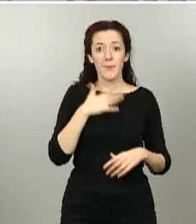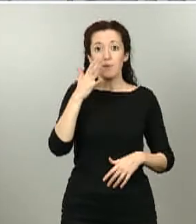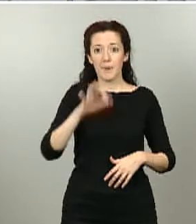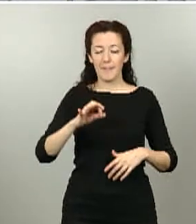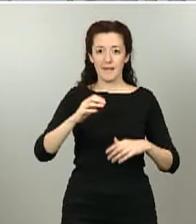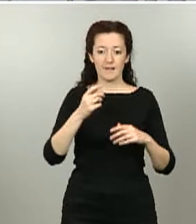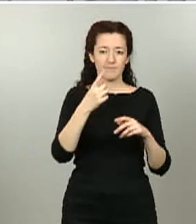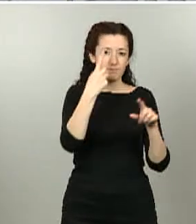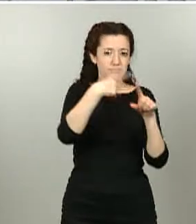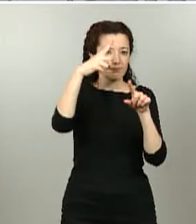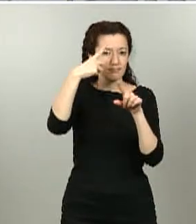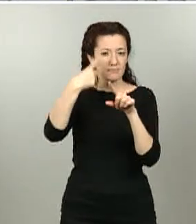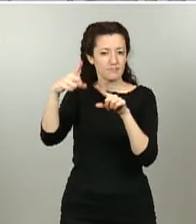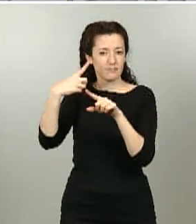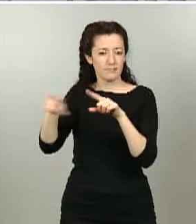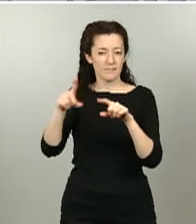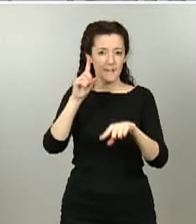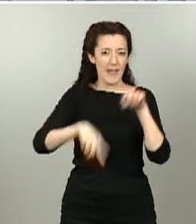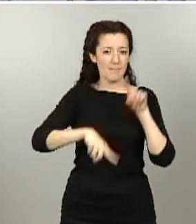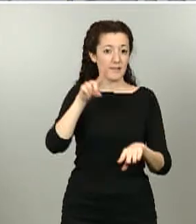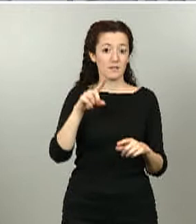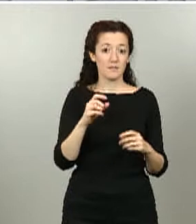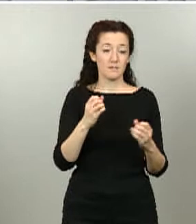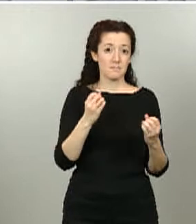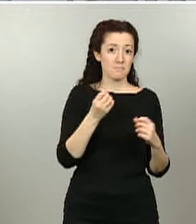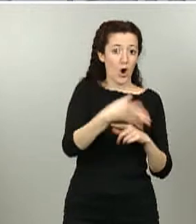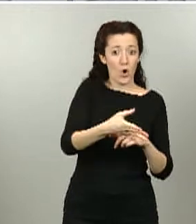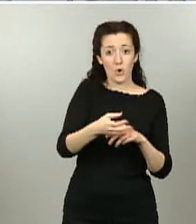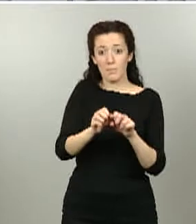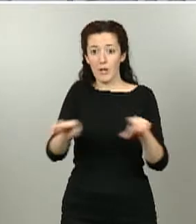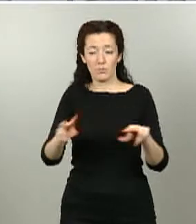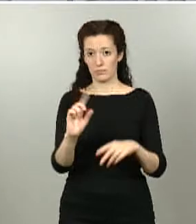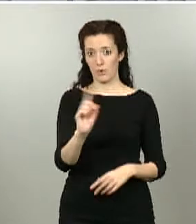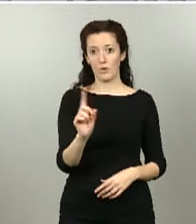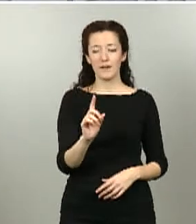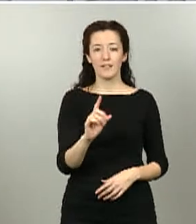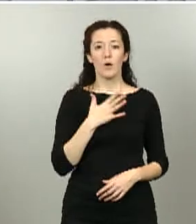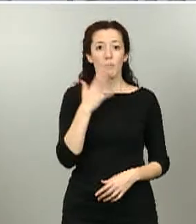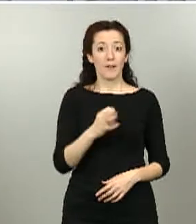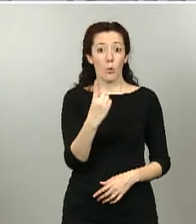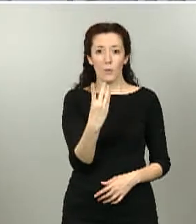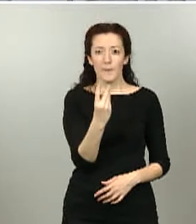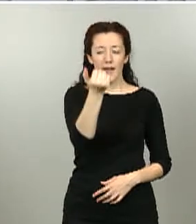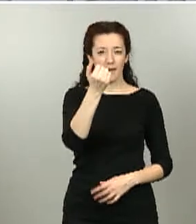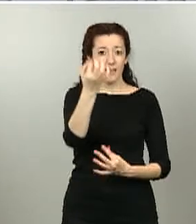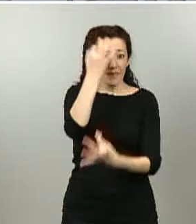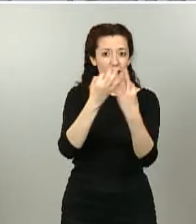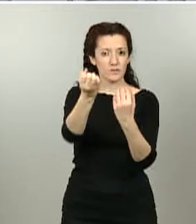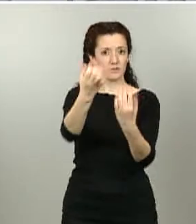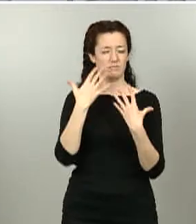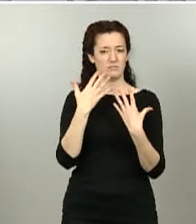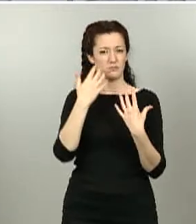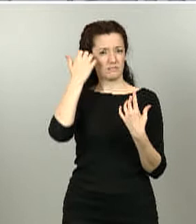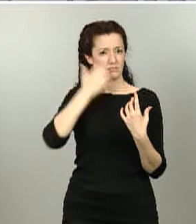son diferentes, y que lo que hacen es que el dato puntual de un día pueda llamar la atención, pero que en realidad al valorar las series y al